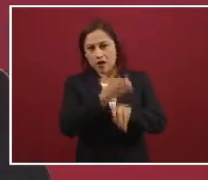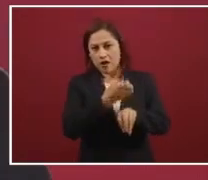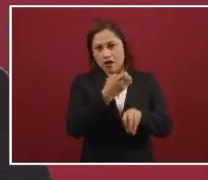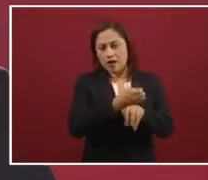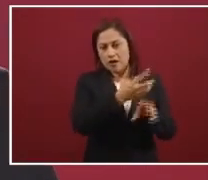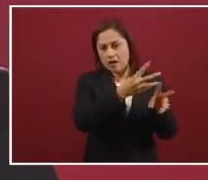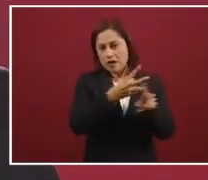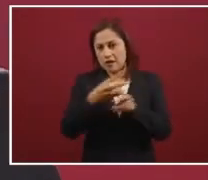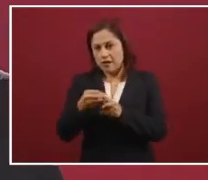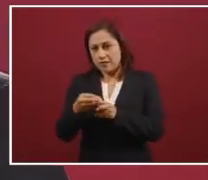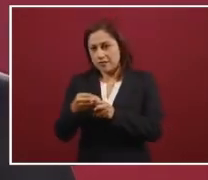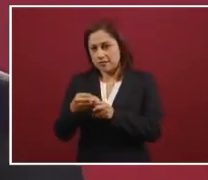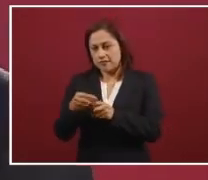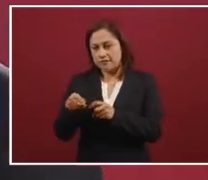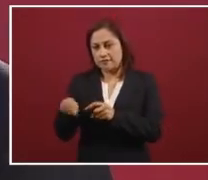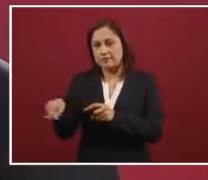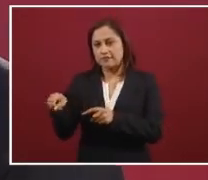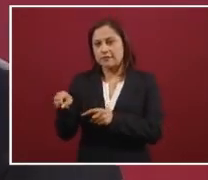se divulga, ¿no?,